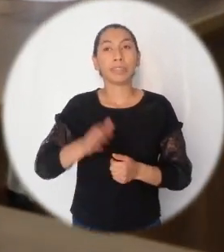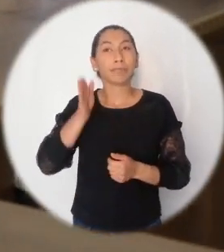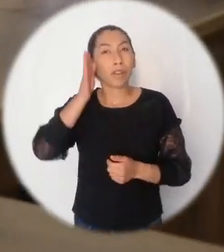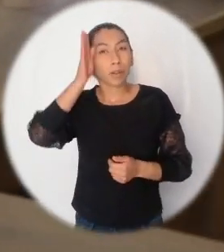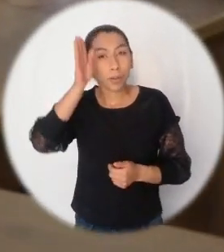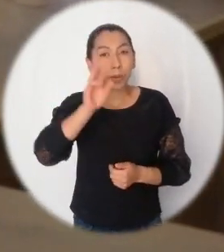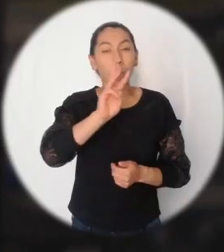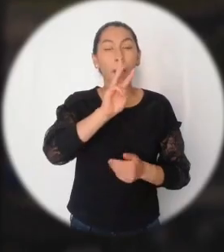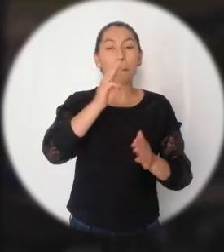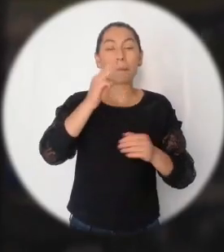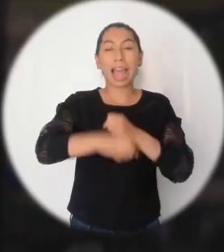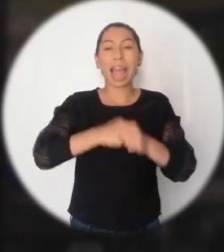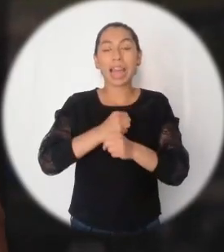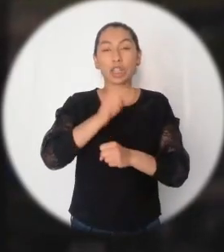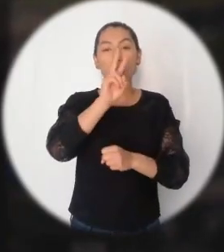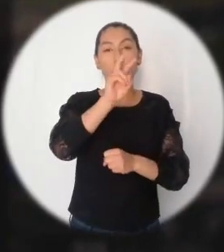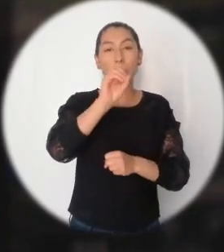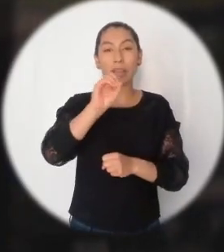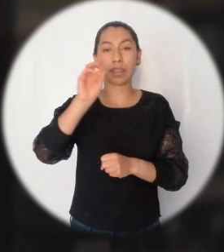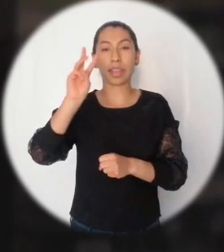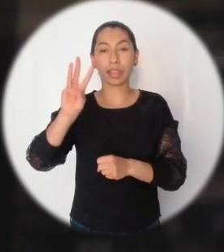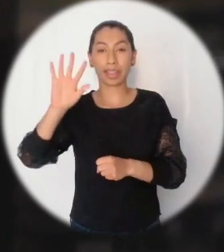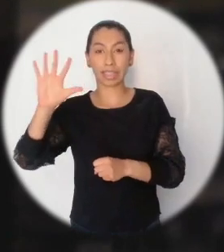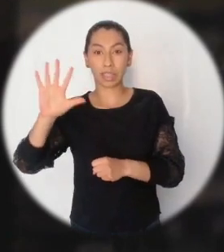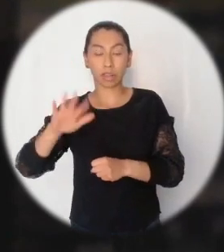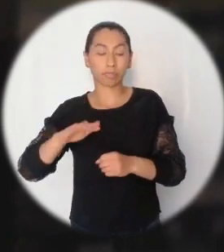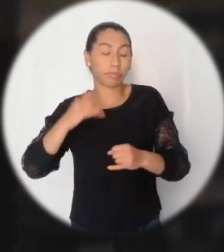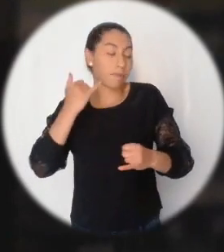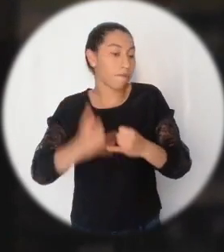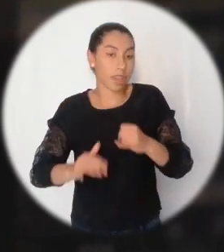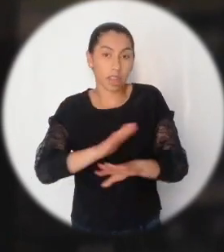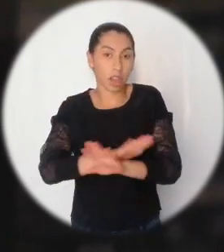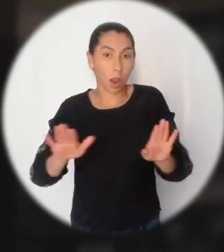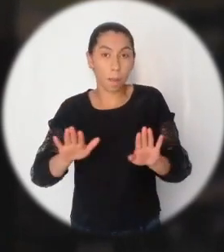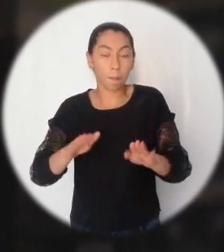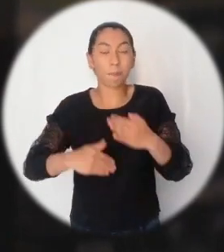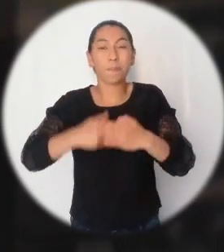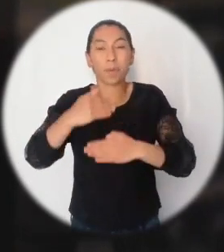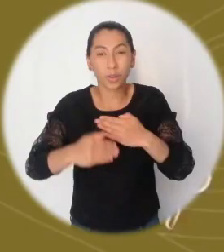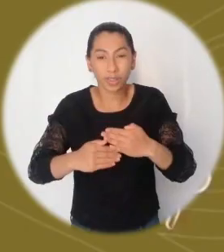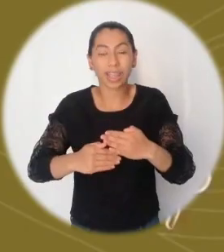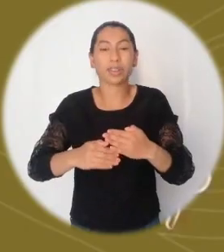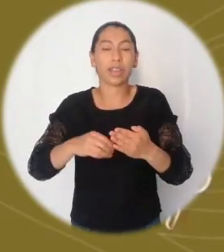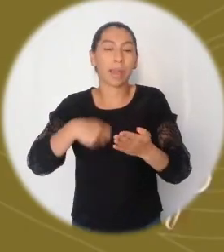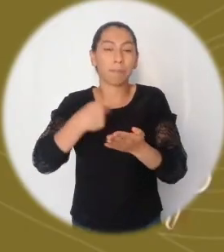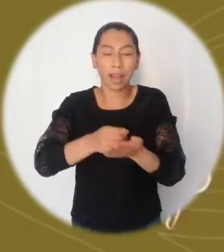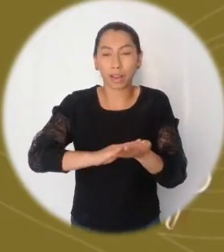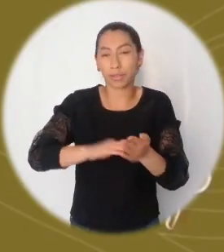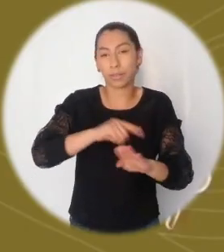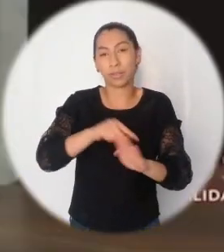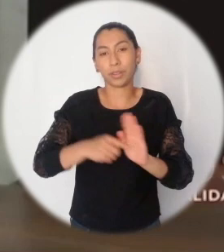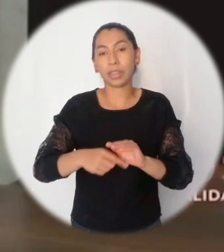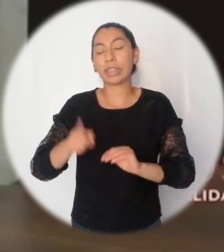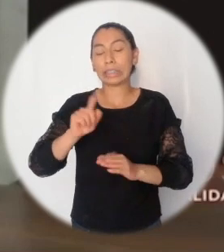al 2035 es haber terminado con los sujetos de reparación colectiva, con esos 780 que a la fecha tenemos, y haber